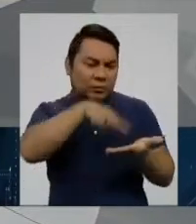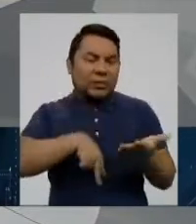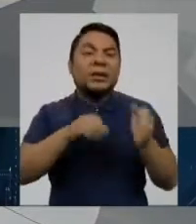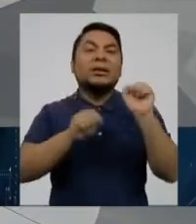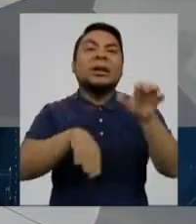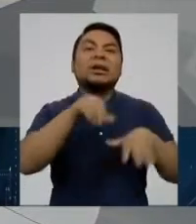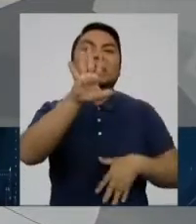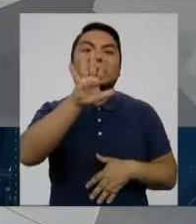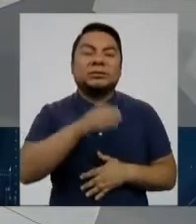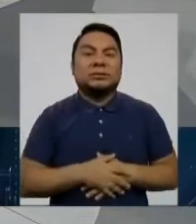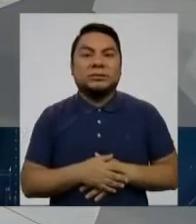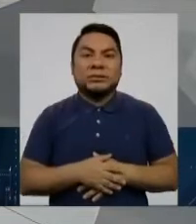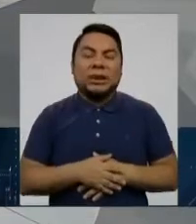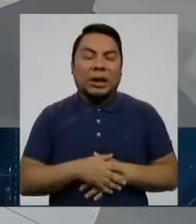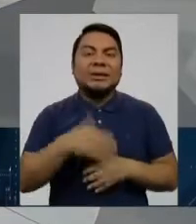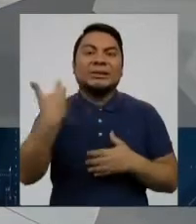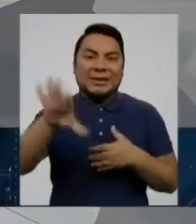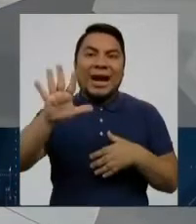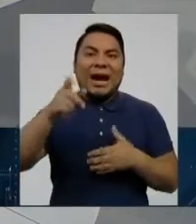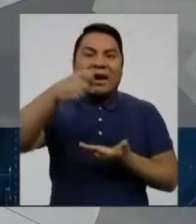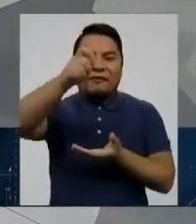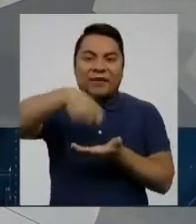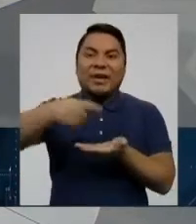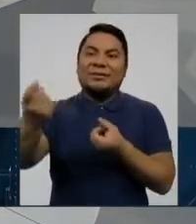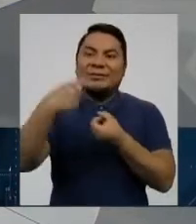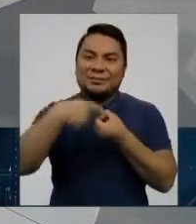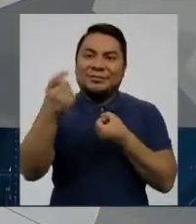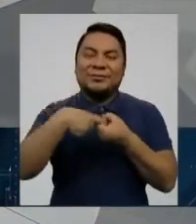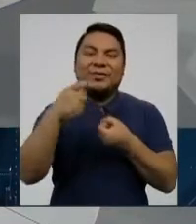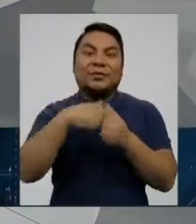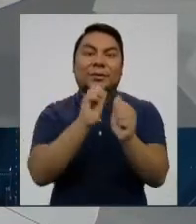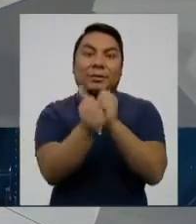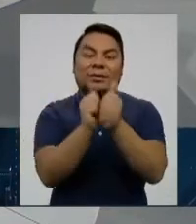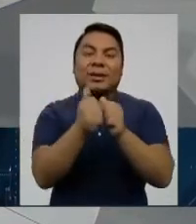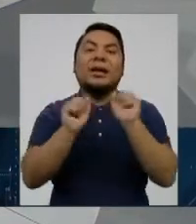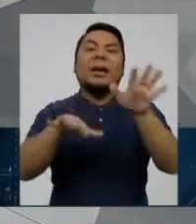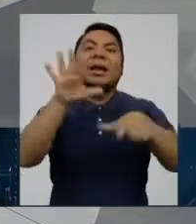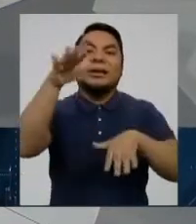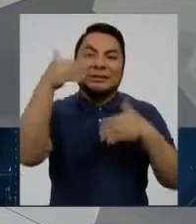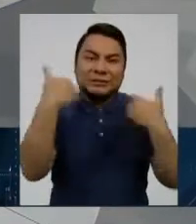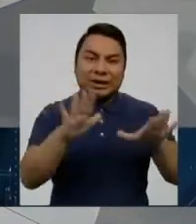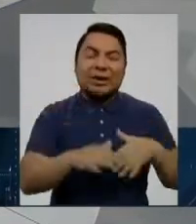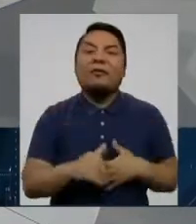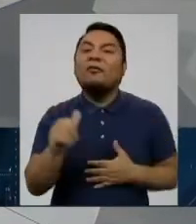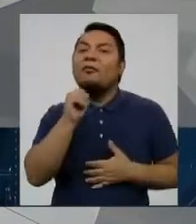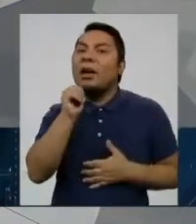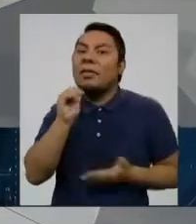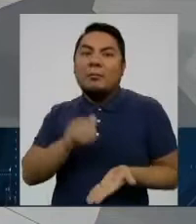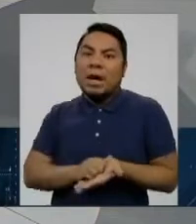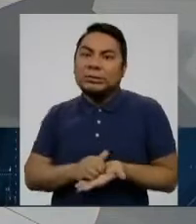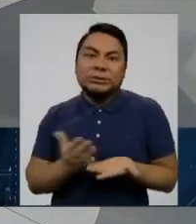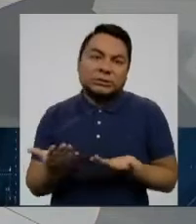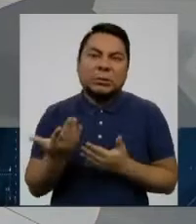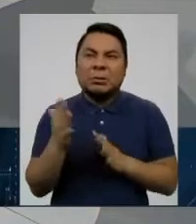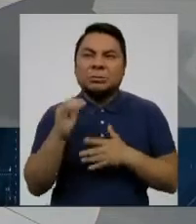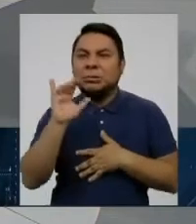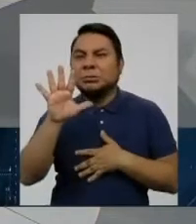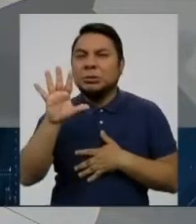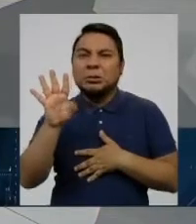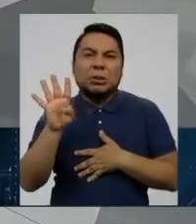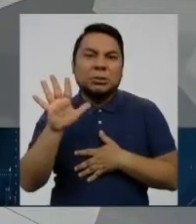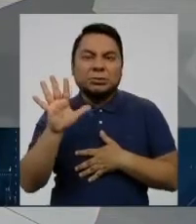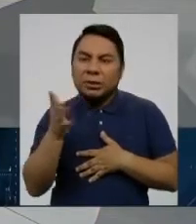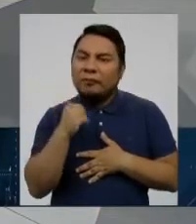faltan 2, teniendo en cuenta que son los más conocidos. pero no sabemos aún el número exacto de